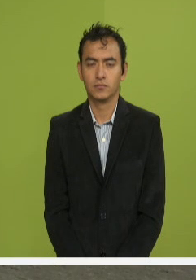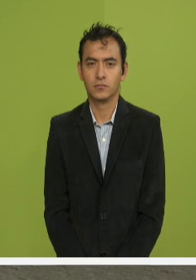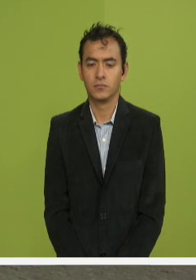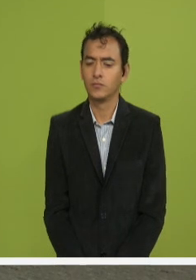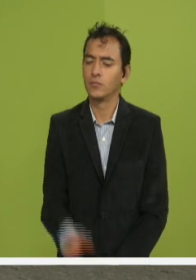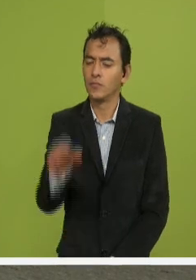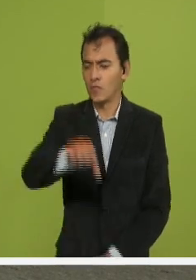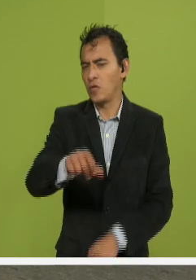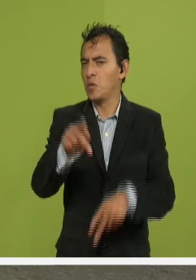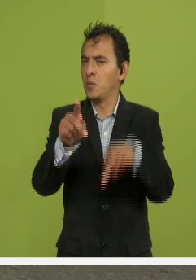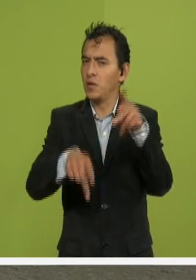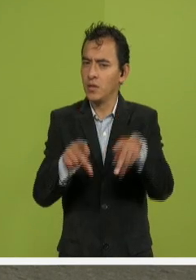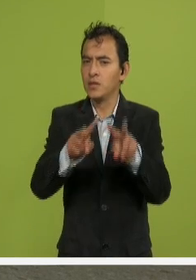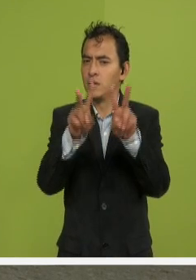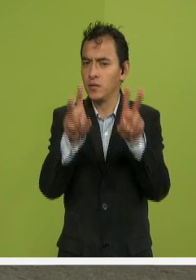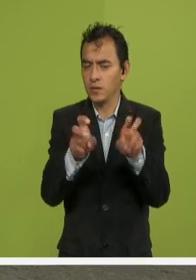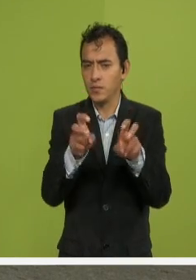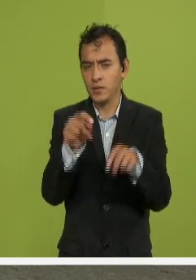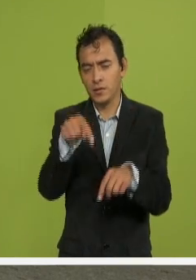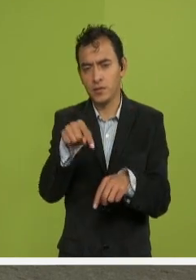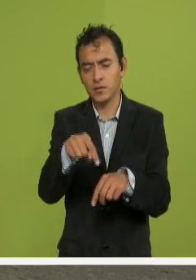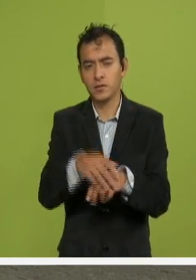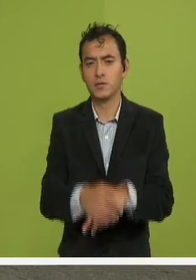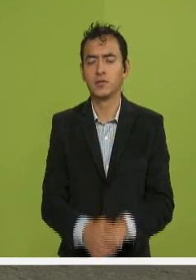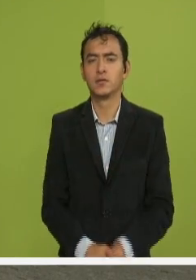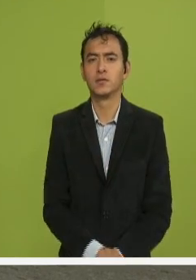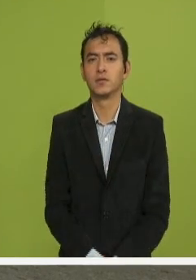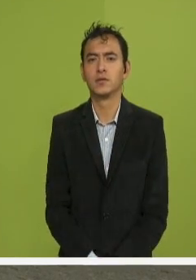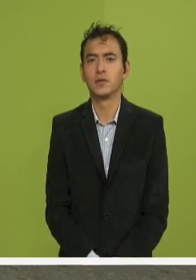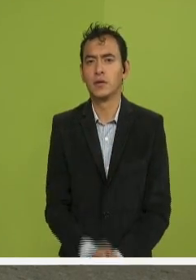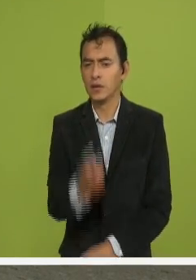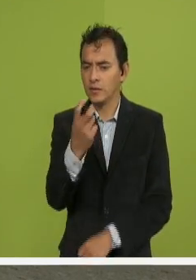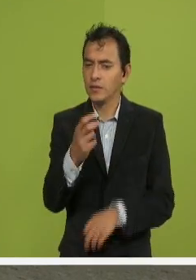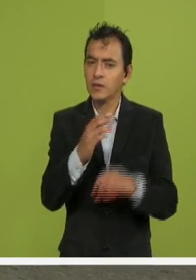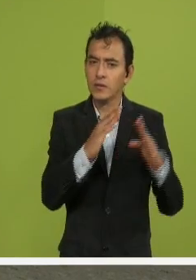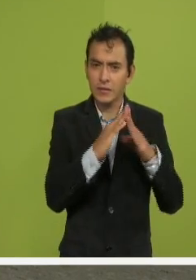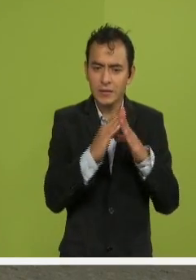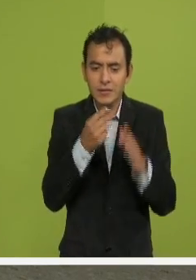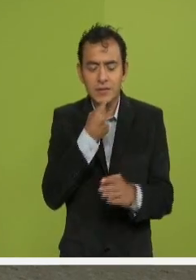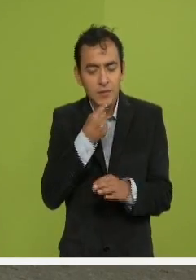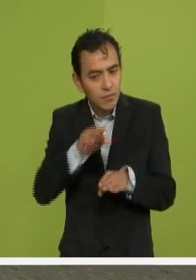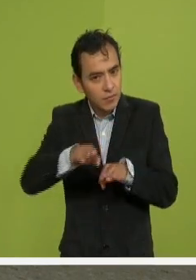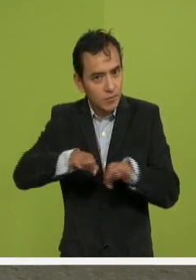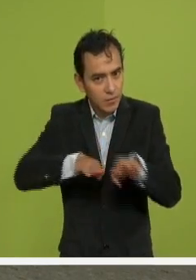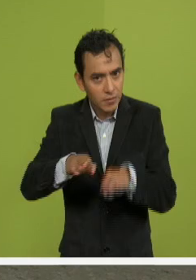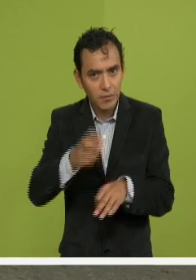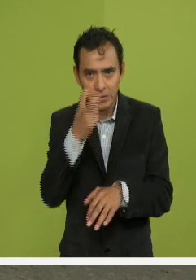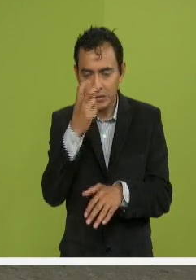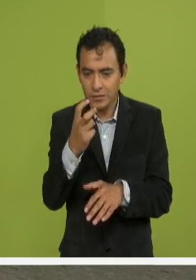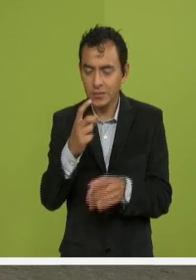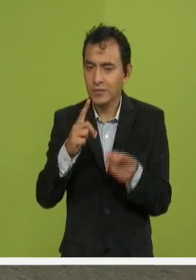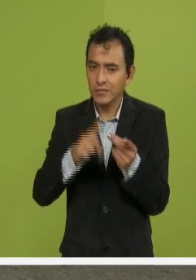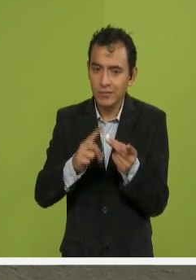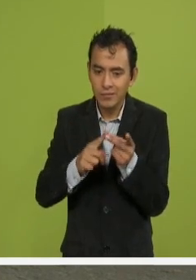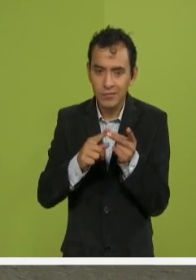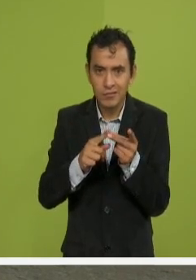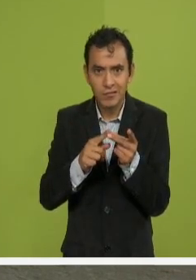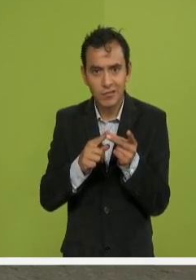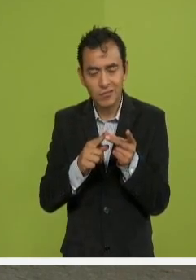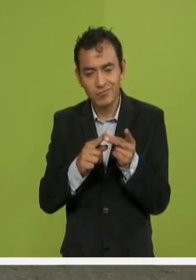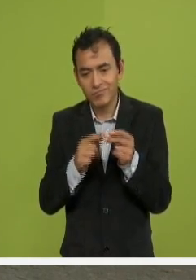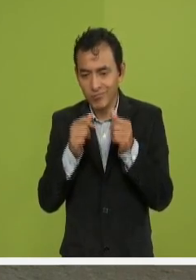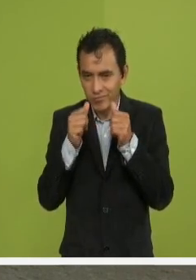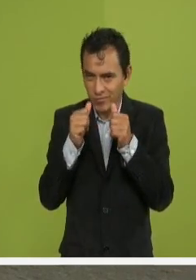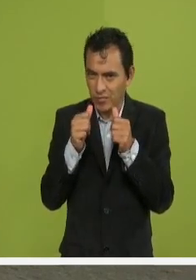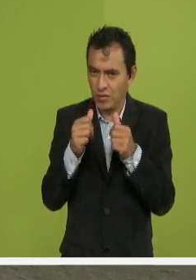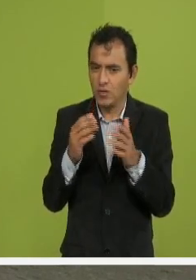Hoy estamos hablando de este tema aquí en Sororidades, este empleo doméstico infantil, esta parte en la que hemos involucrado al abogado